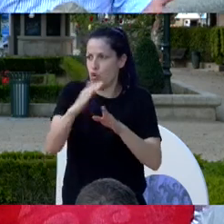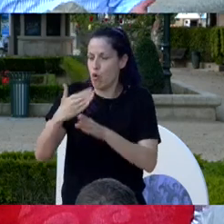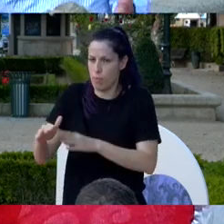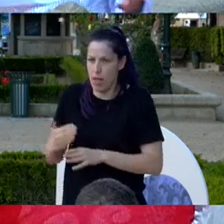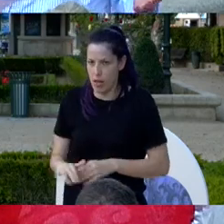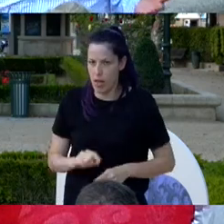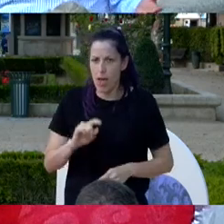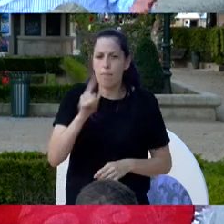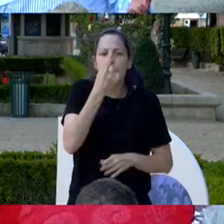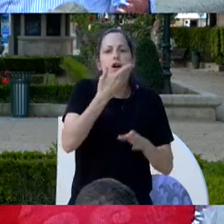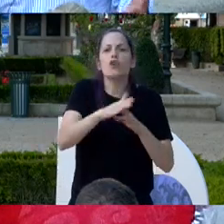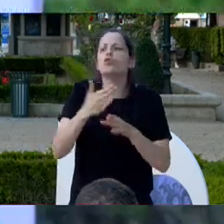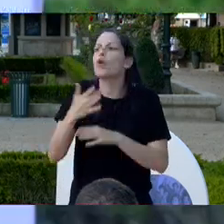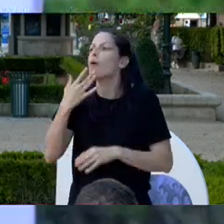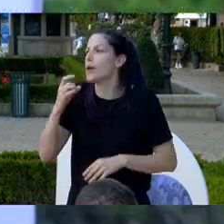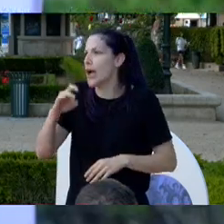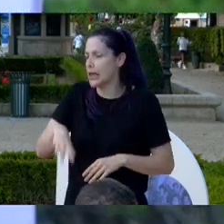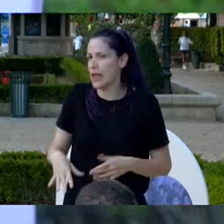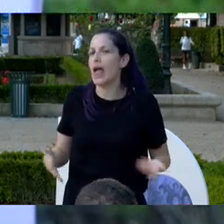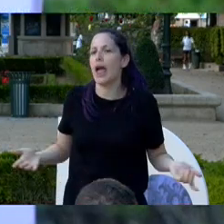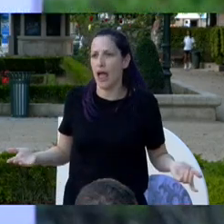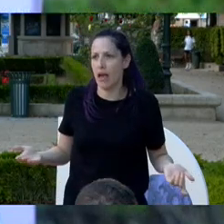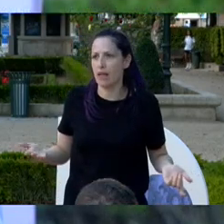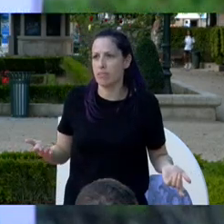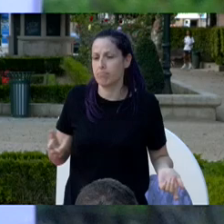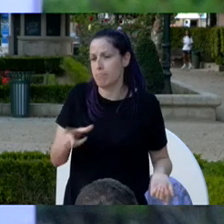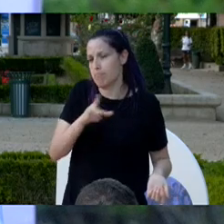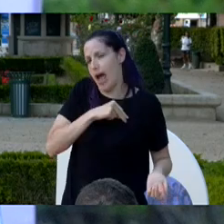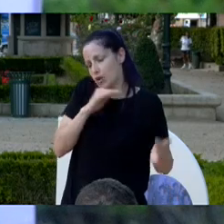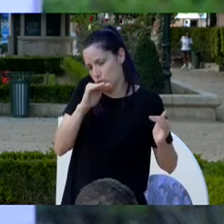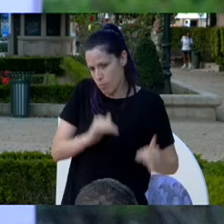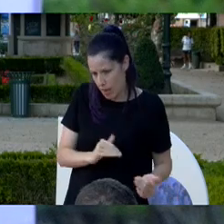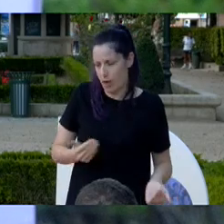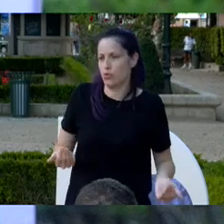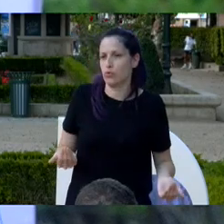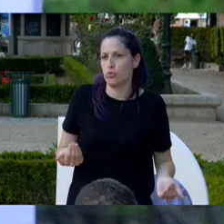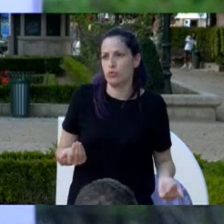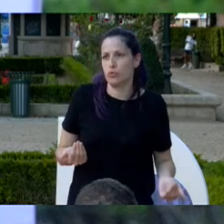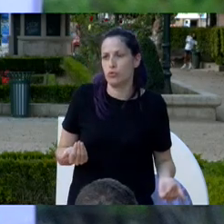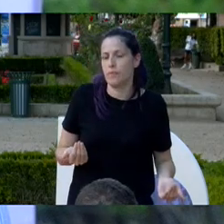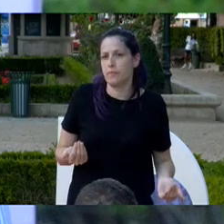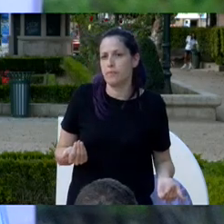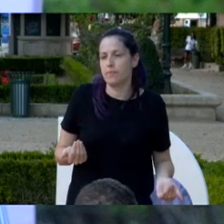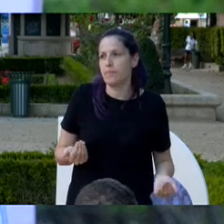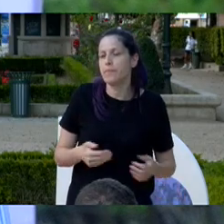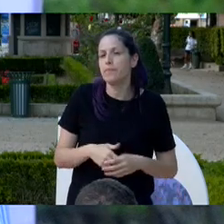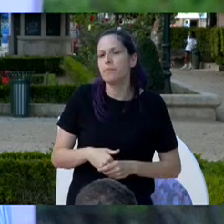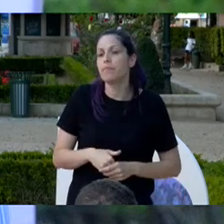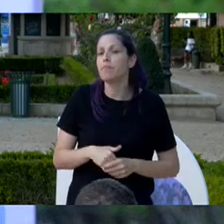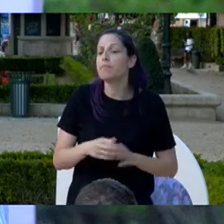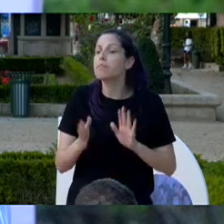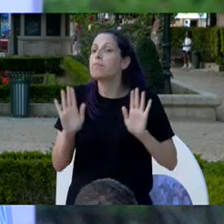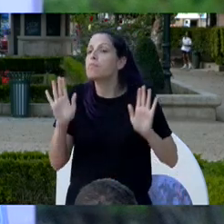primeiros que sobran eran os que menos méritos tiñan. E, sin embargo, crean a plaza